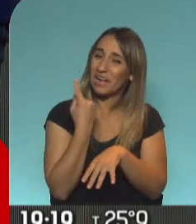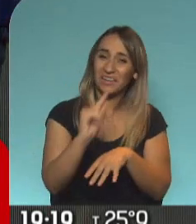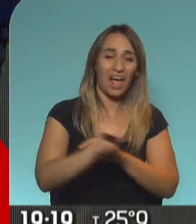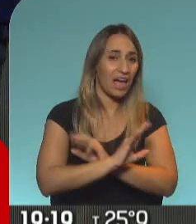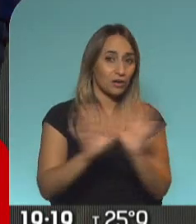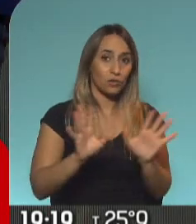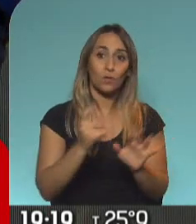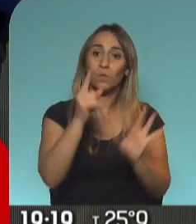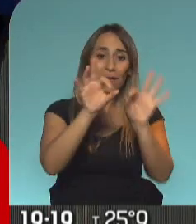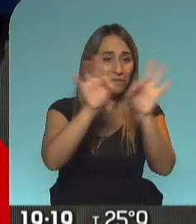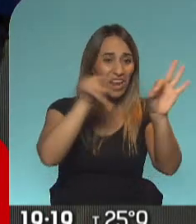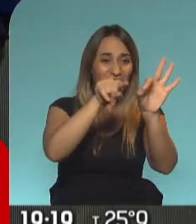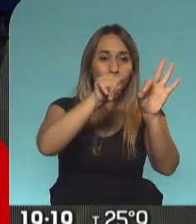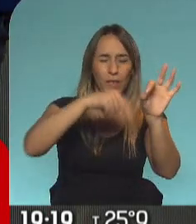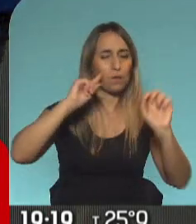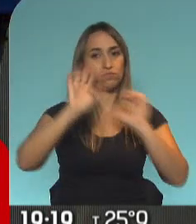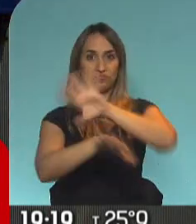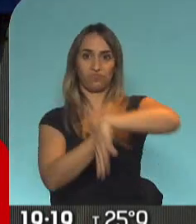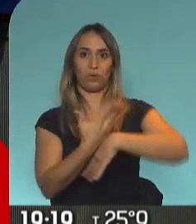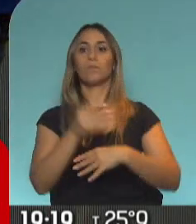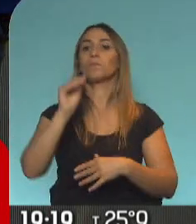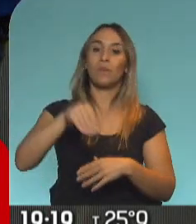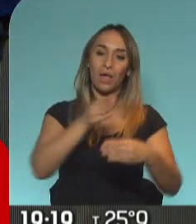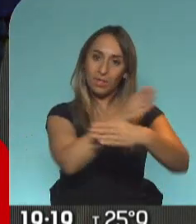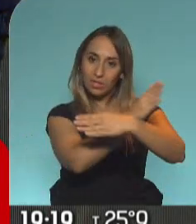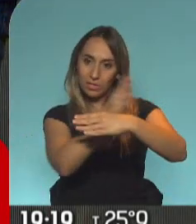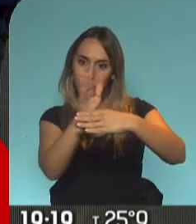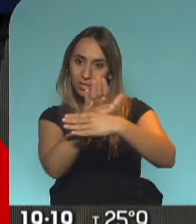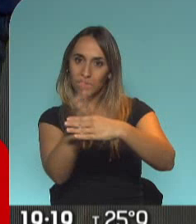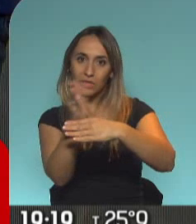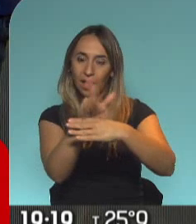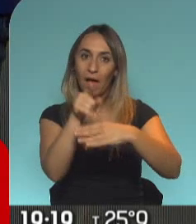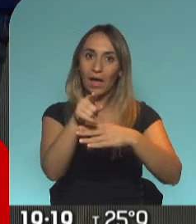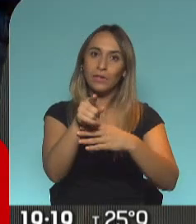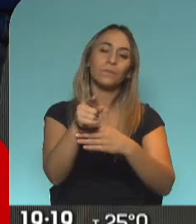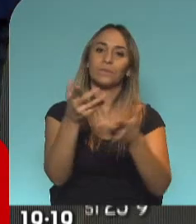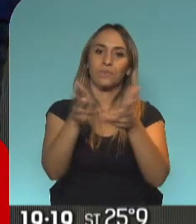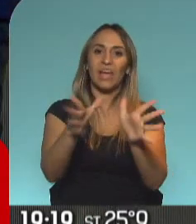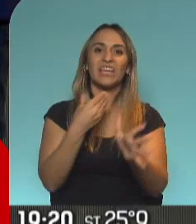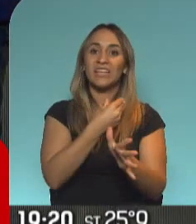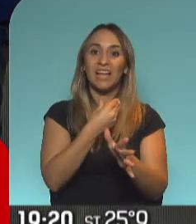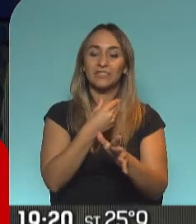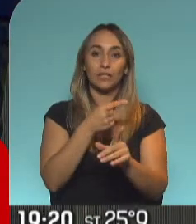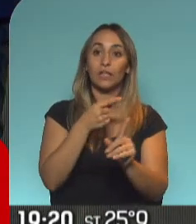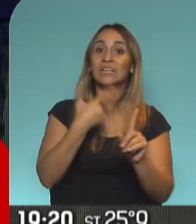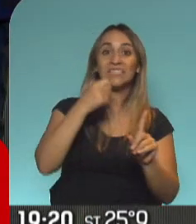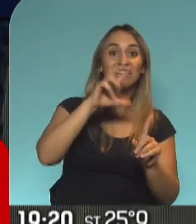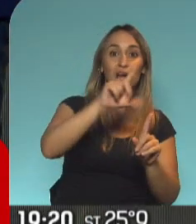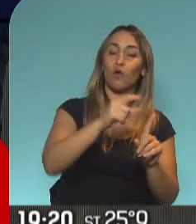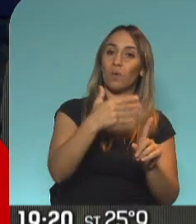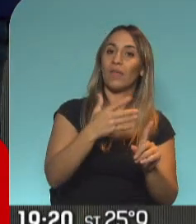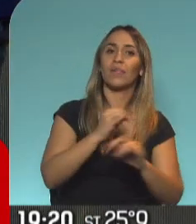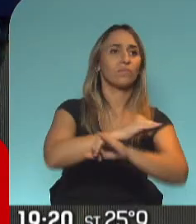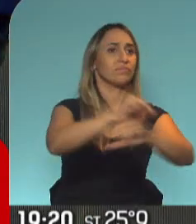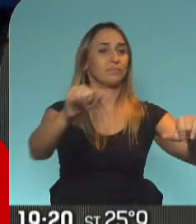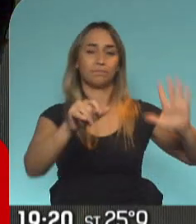de una sola frase, recordemos que además en el medio apareció la renuncia de Ginés, que fue a donde se lo vinculó, tuvo la posibilidad de aclararlo en ese momento, no lo hizo,